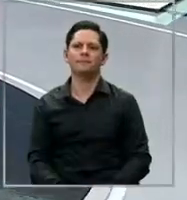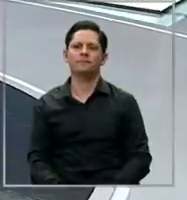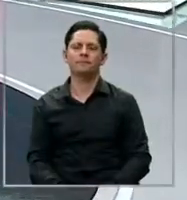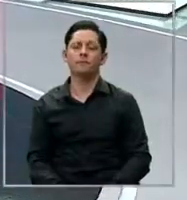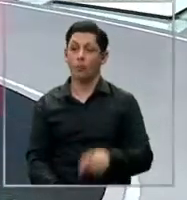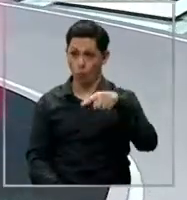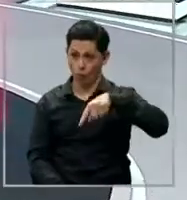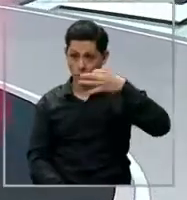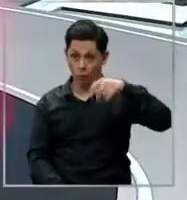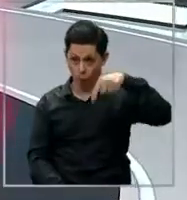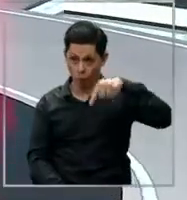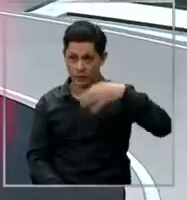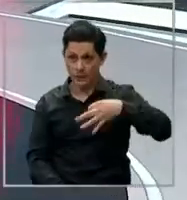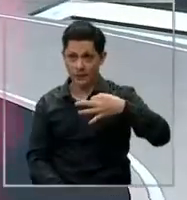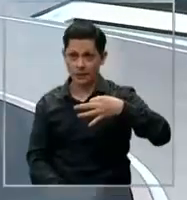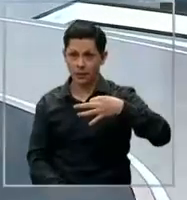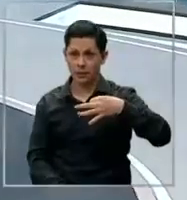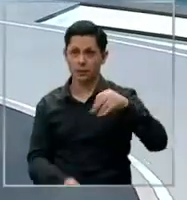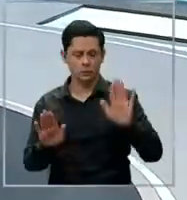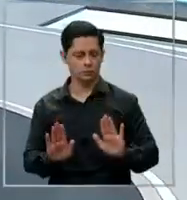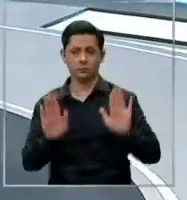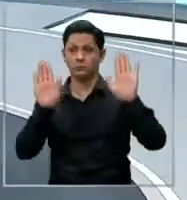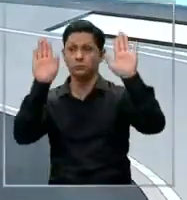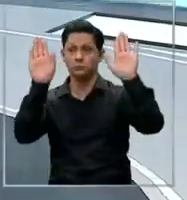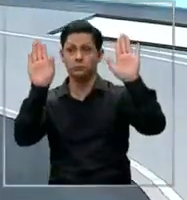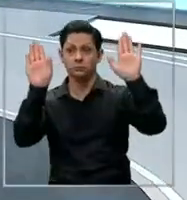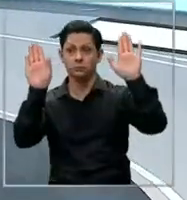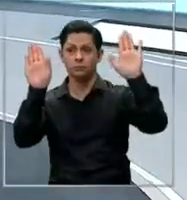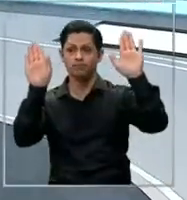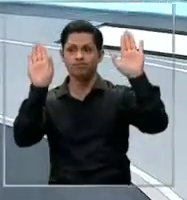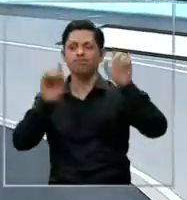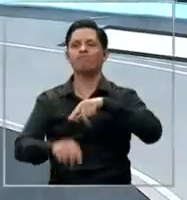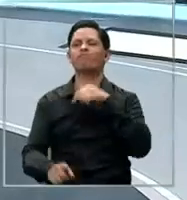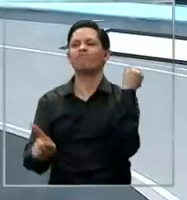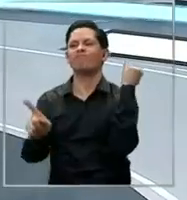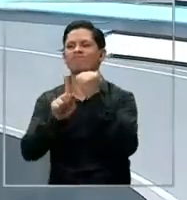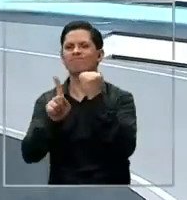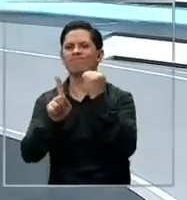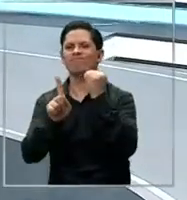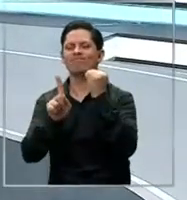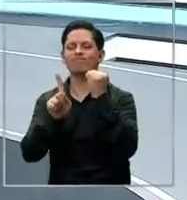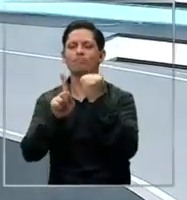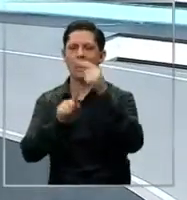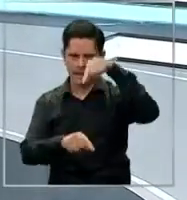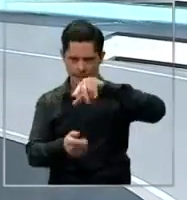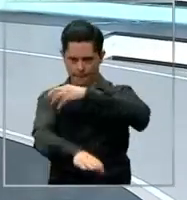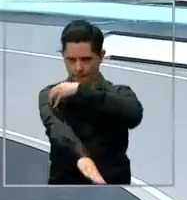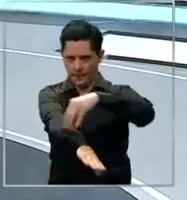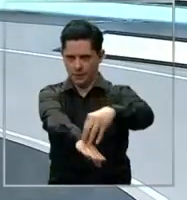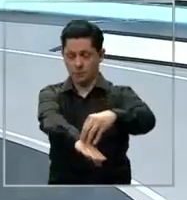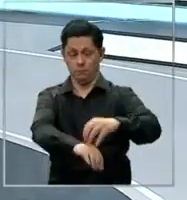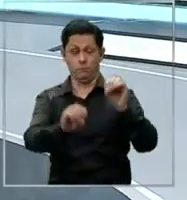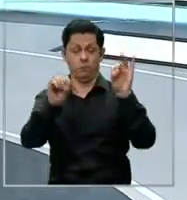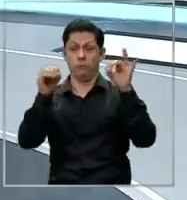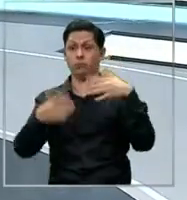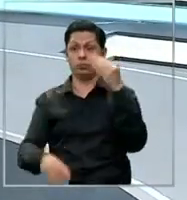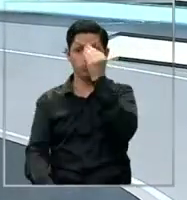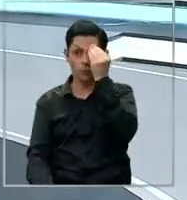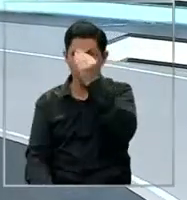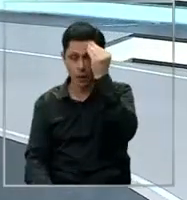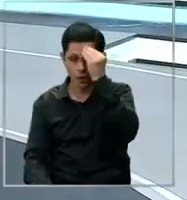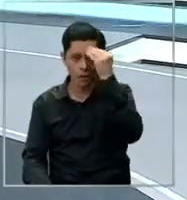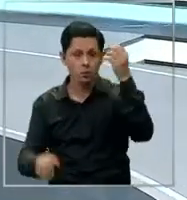Justamente hoy se entregaron nuevas cifras, nuevos datos respecto a homicidios en nuestro país y los resultados son realmente preocupantes.